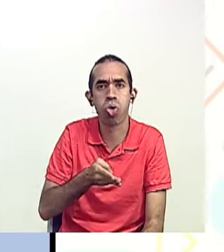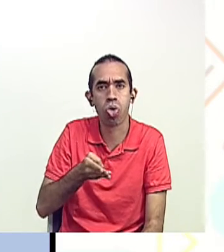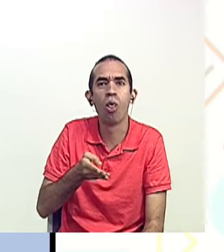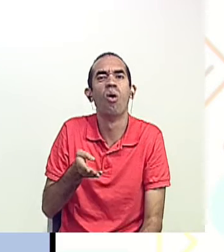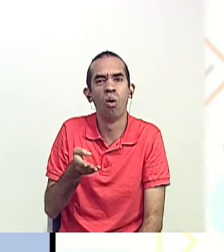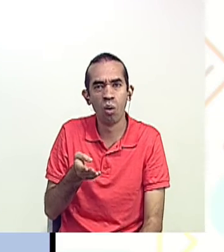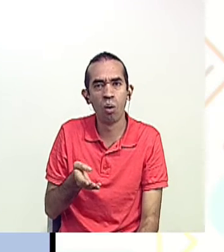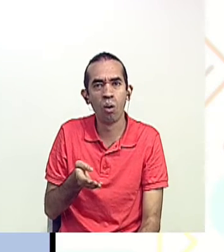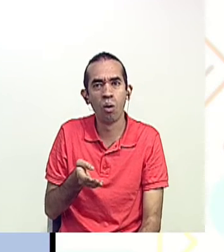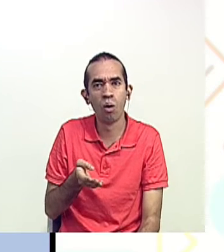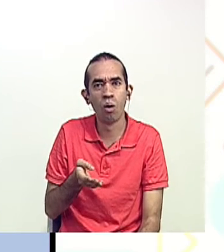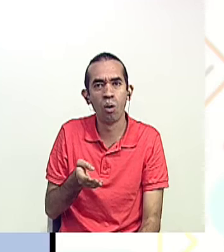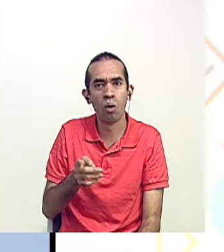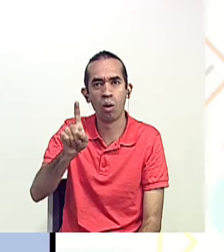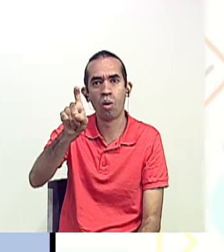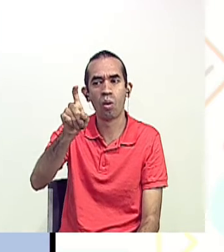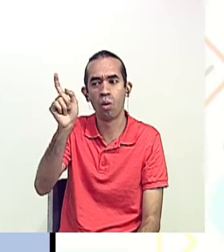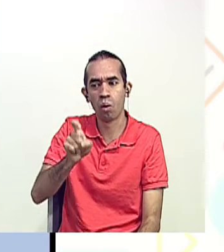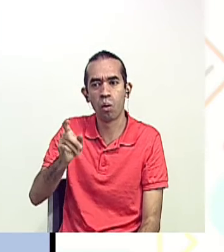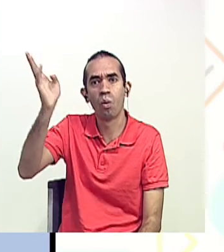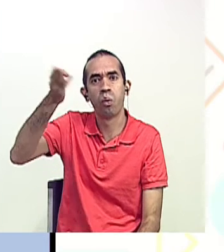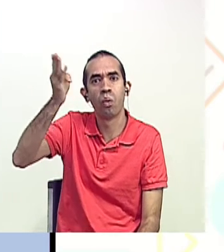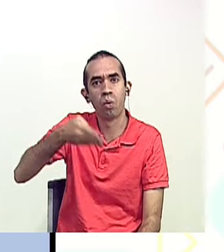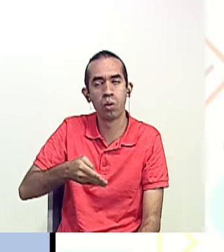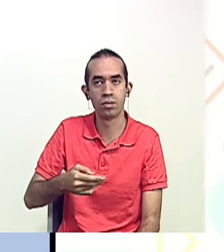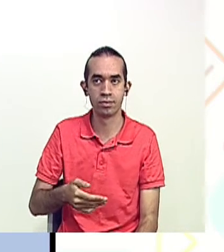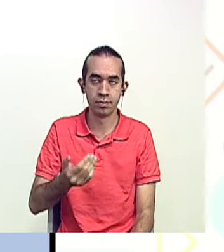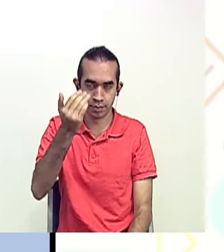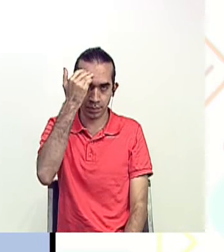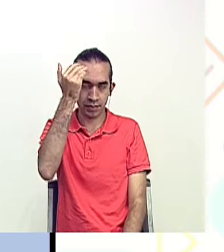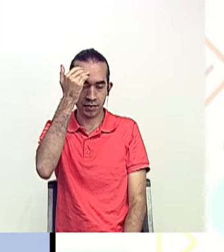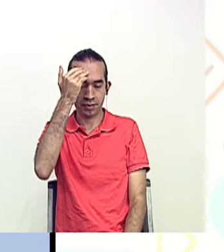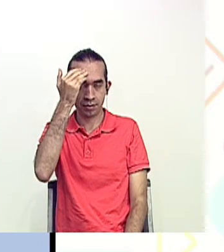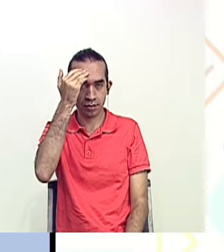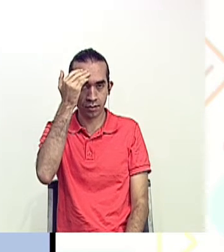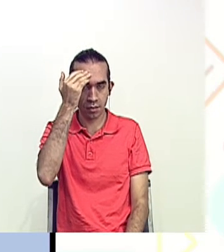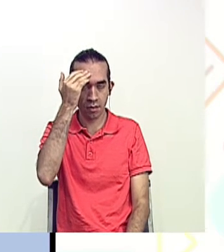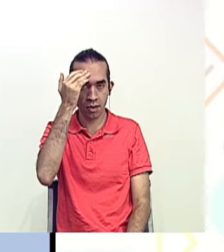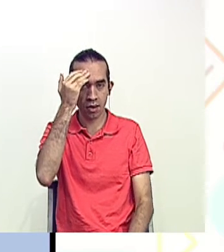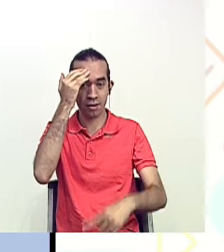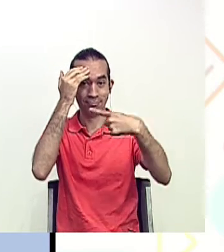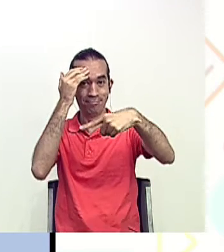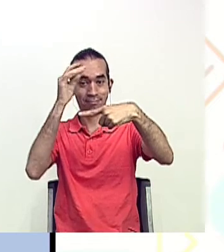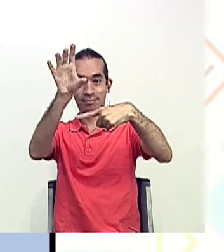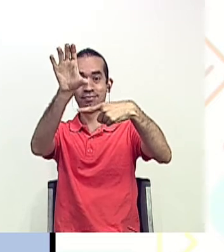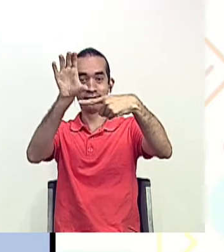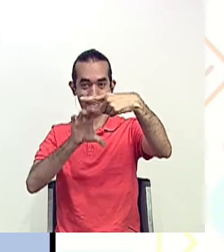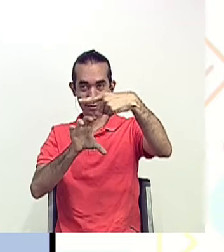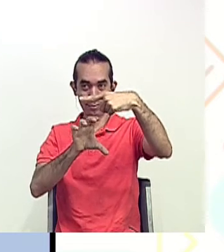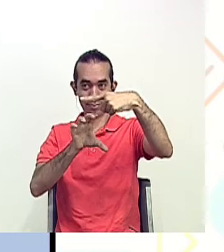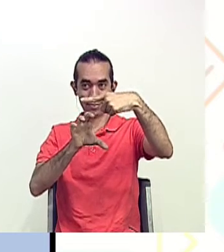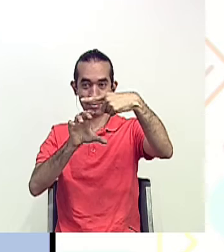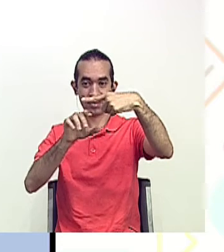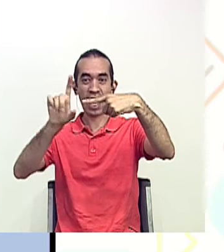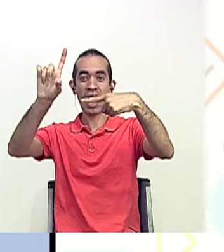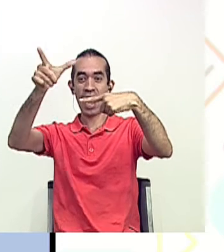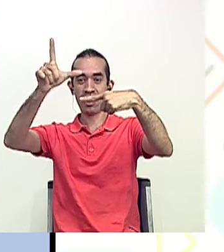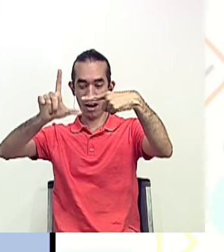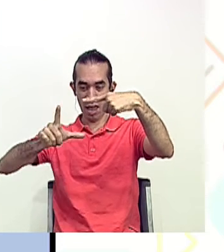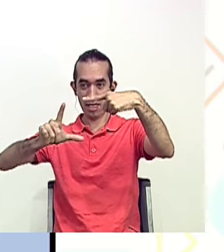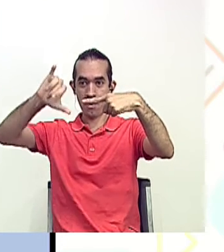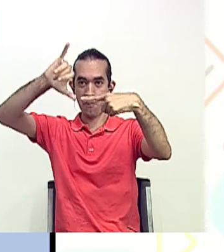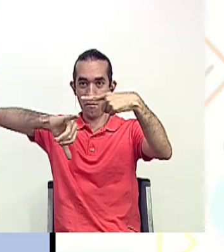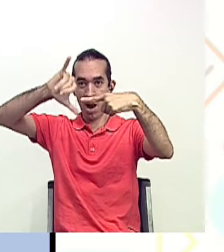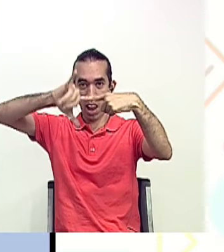señal roja? Resulta que cuando la expresión tiene el mismo factor literal con el